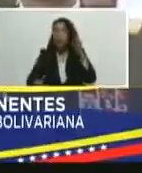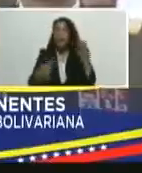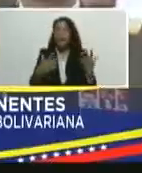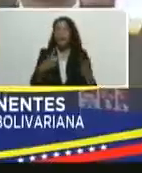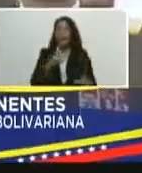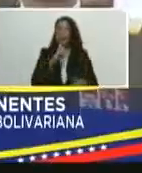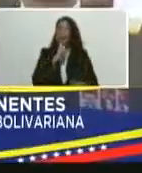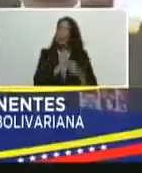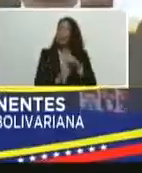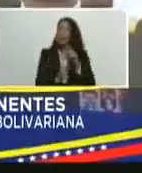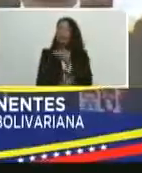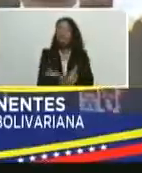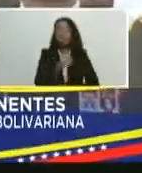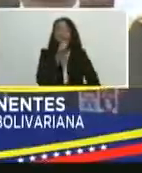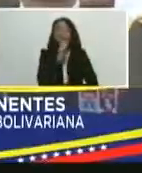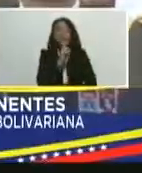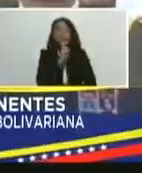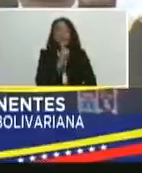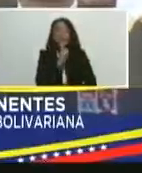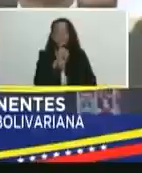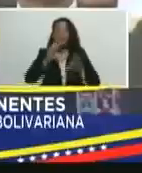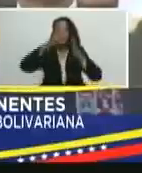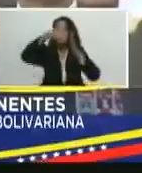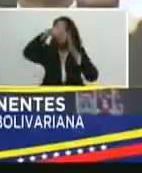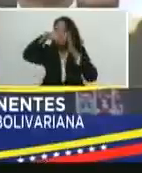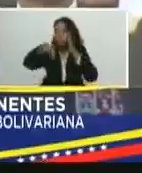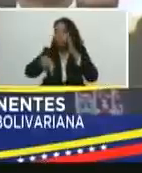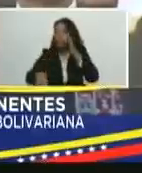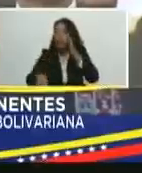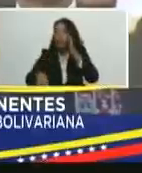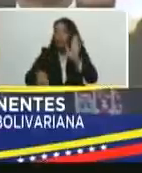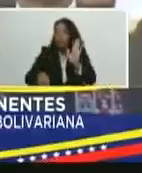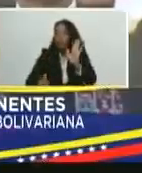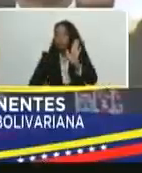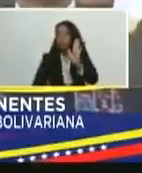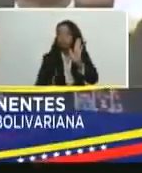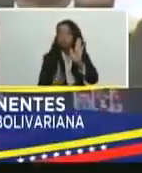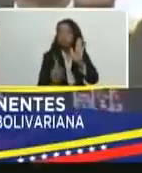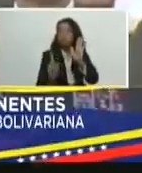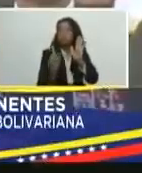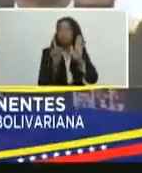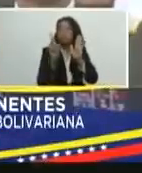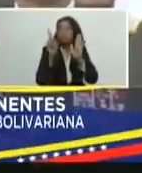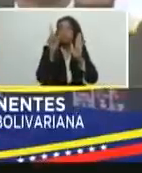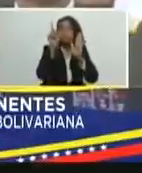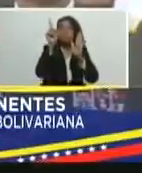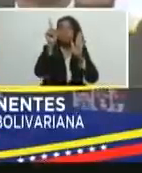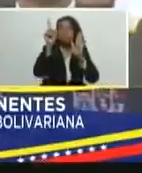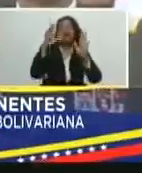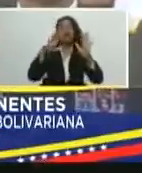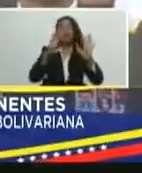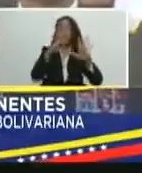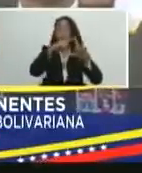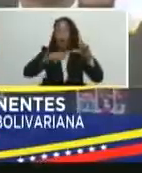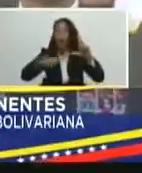sociales profundas que vamos superando y que vamos a superar plenamente. No le